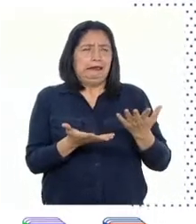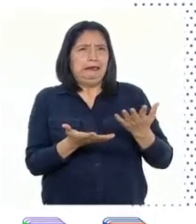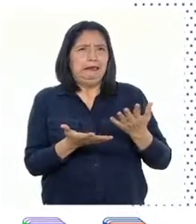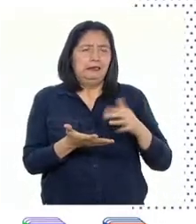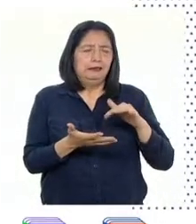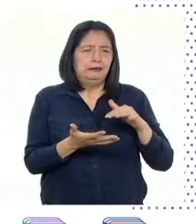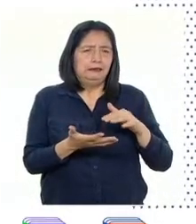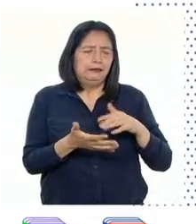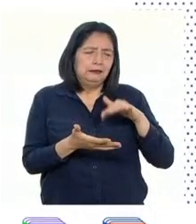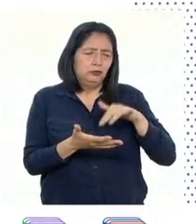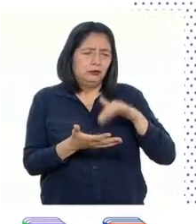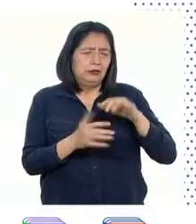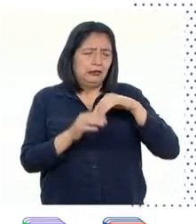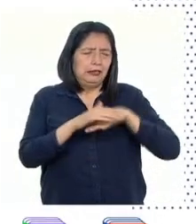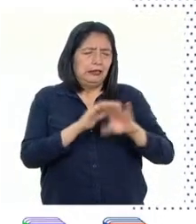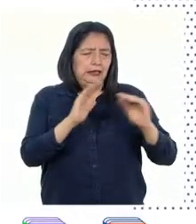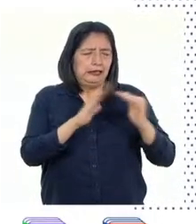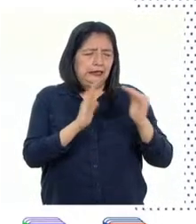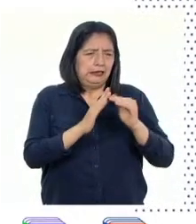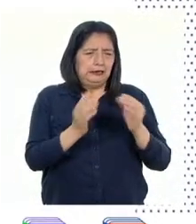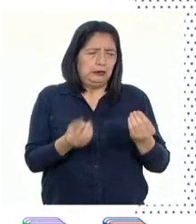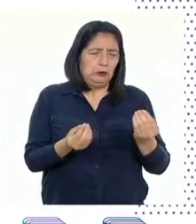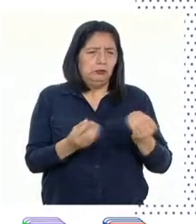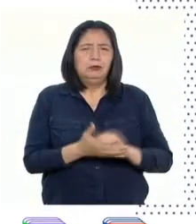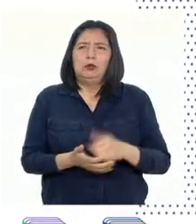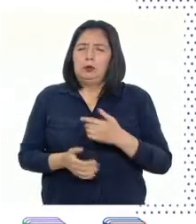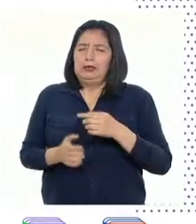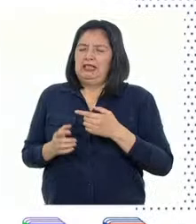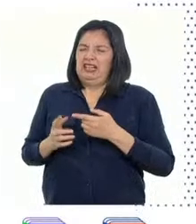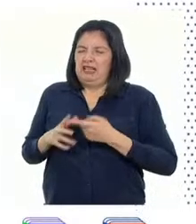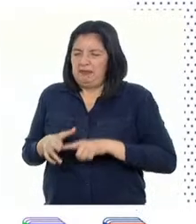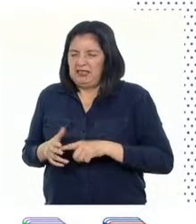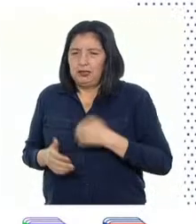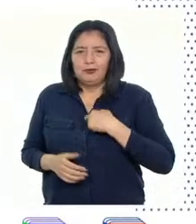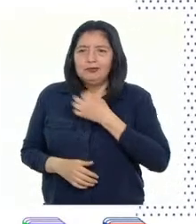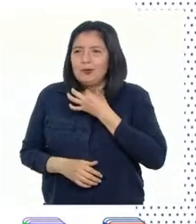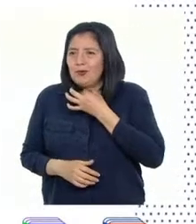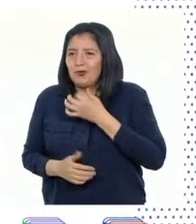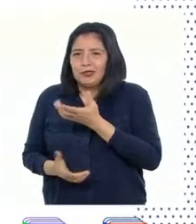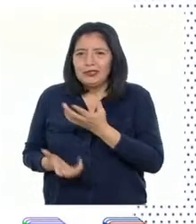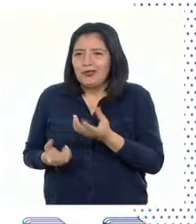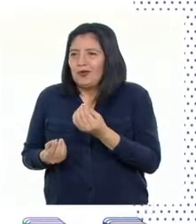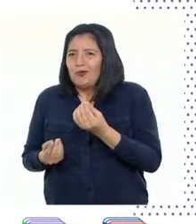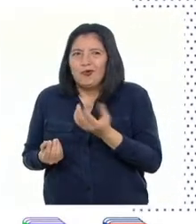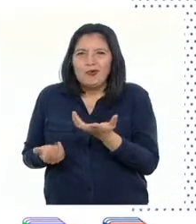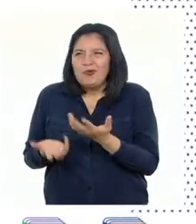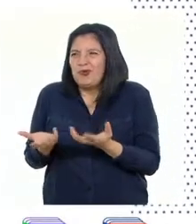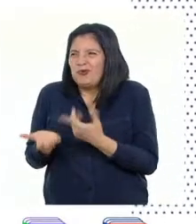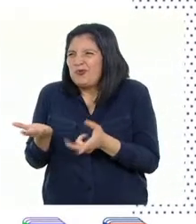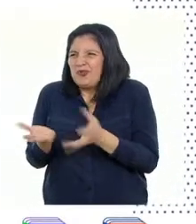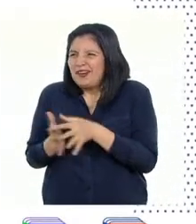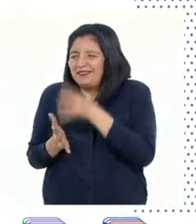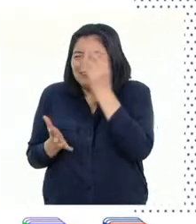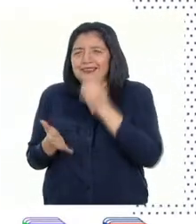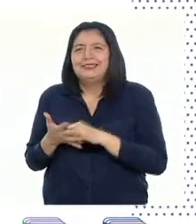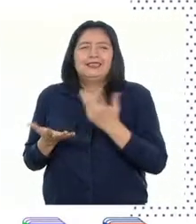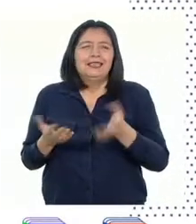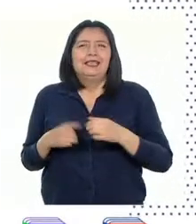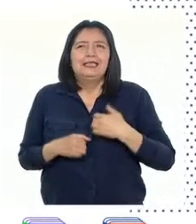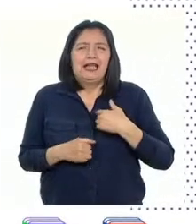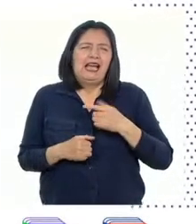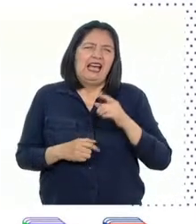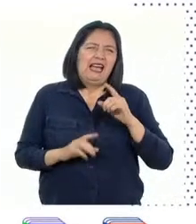inicio? Bueno, al inicio fue una gran curiosidad que tenía en averiguar cómo sería. A la